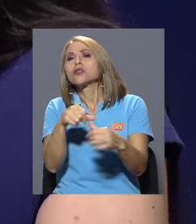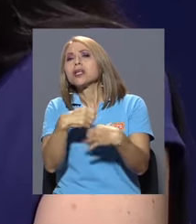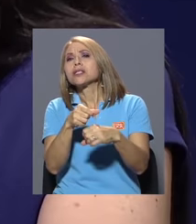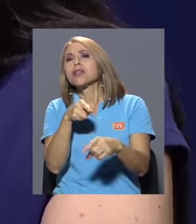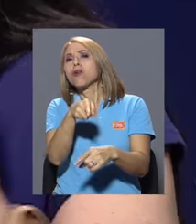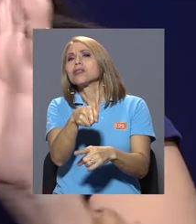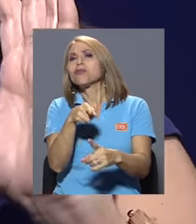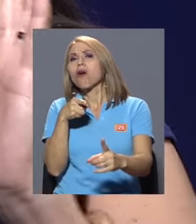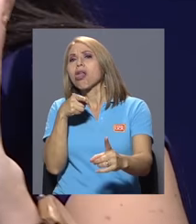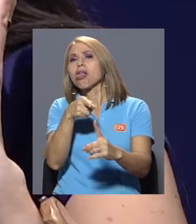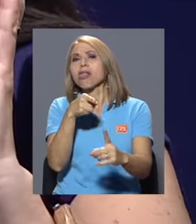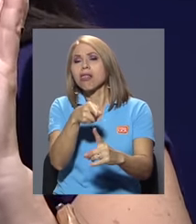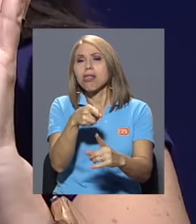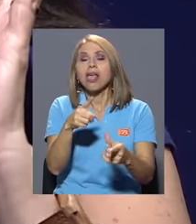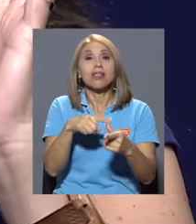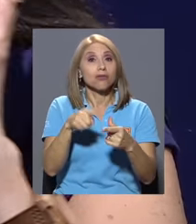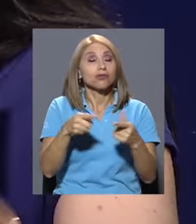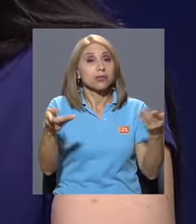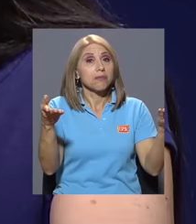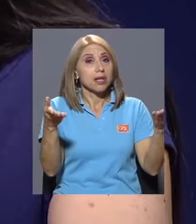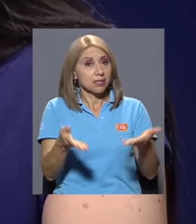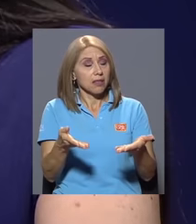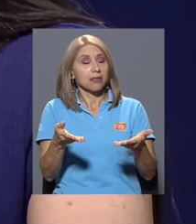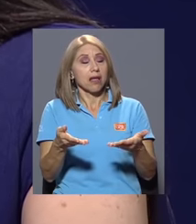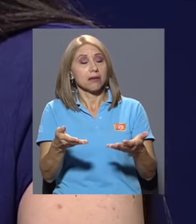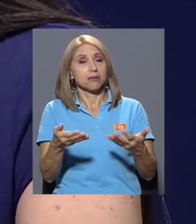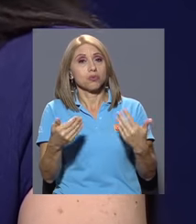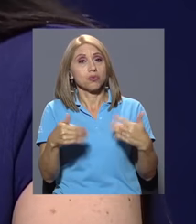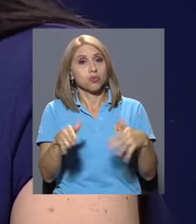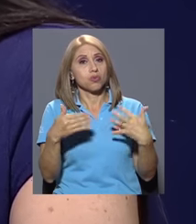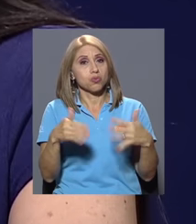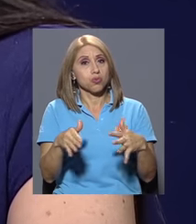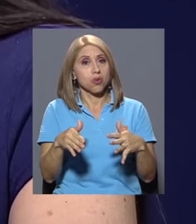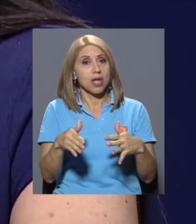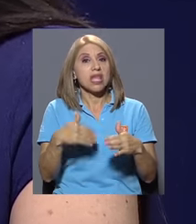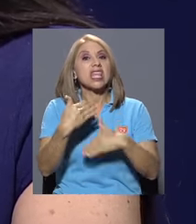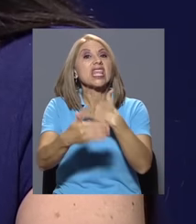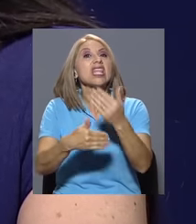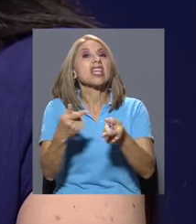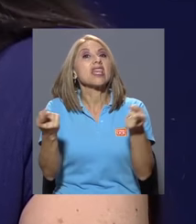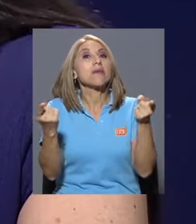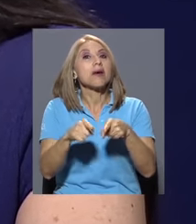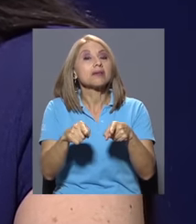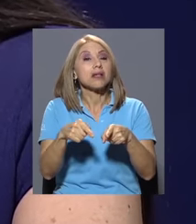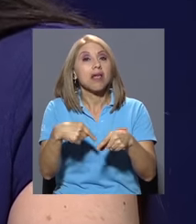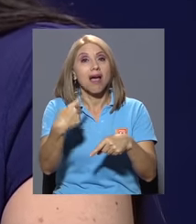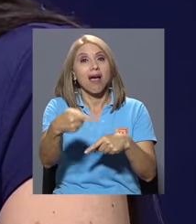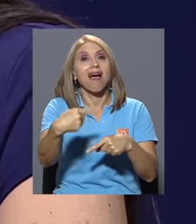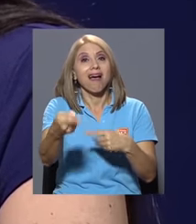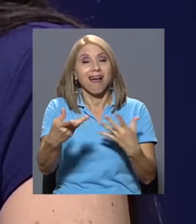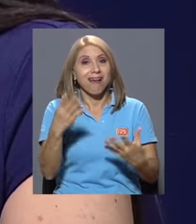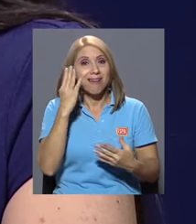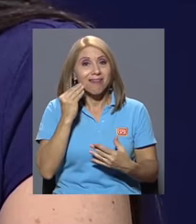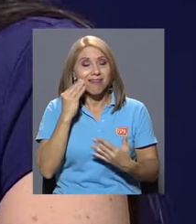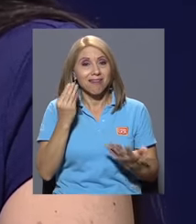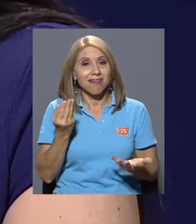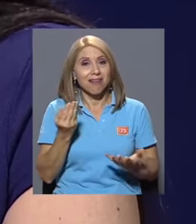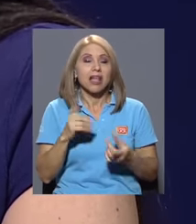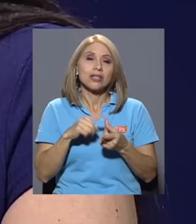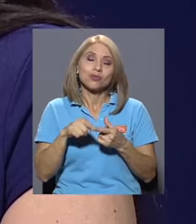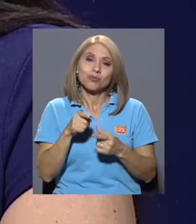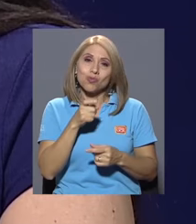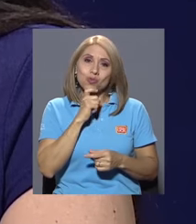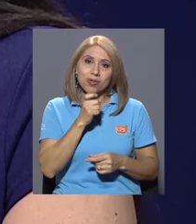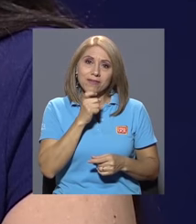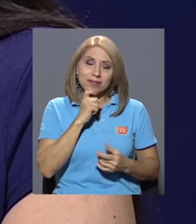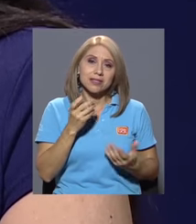Entonces lo que hacen es que te presentan de frente la consecuencia de lo que estamos viviendo. Entonces es muy